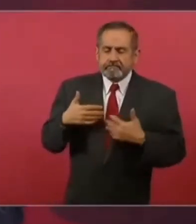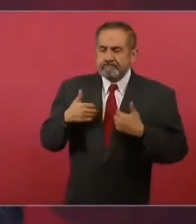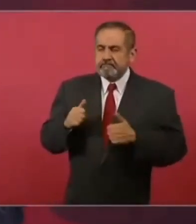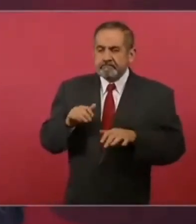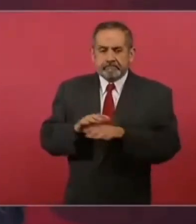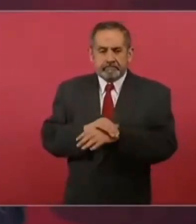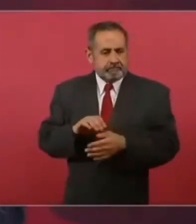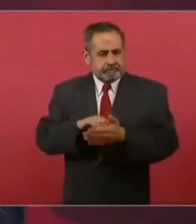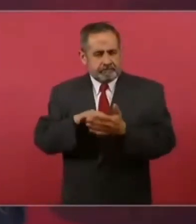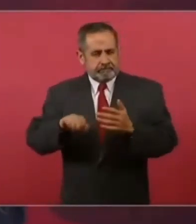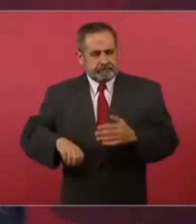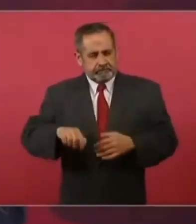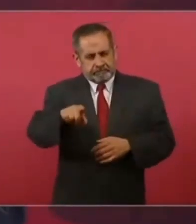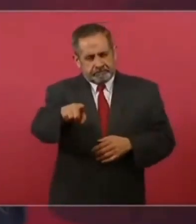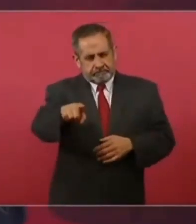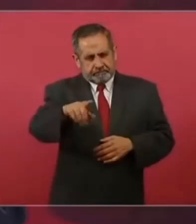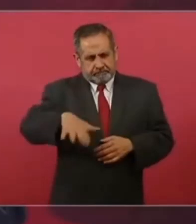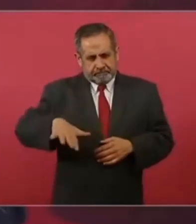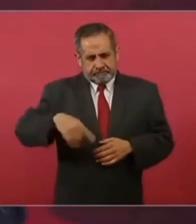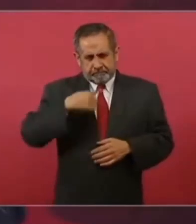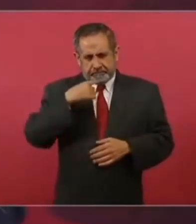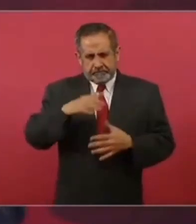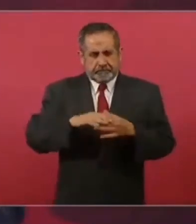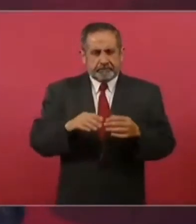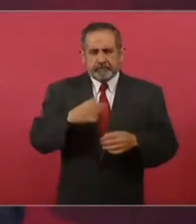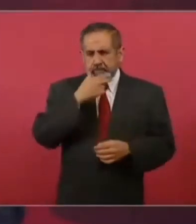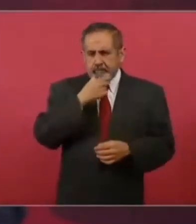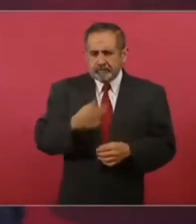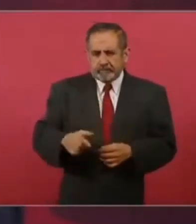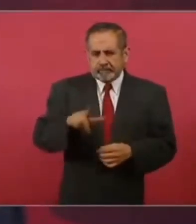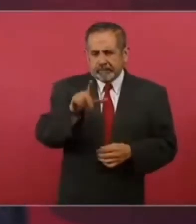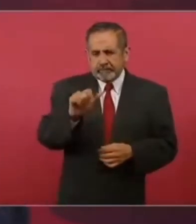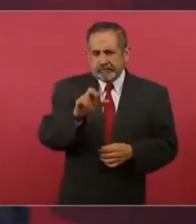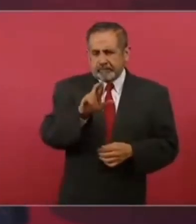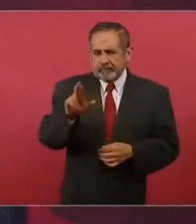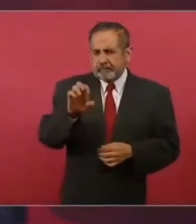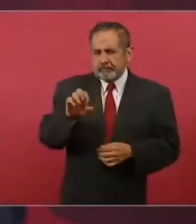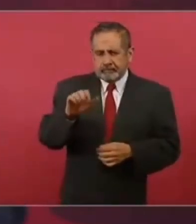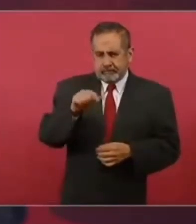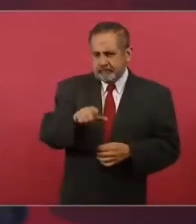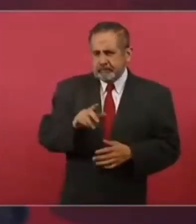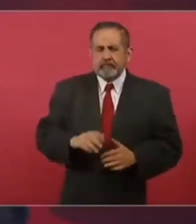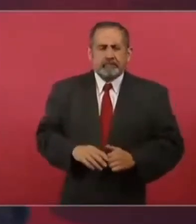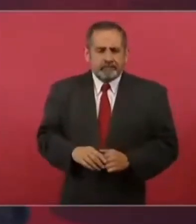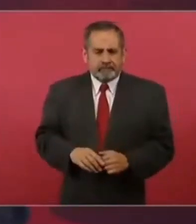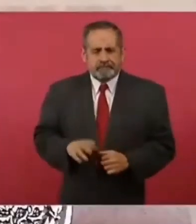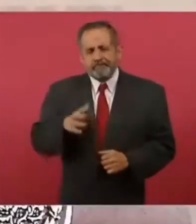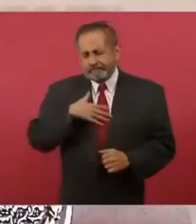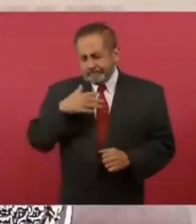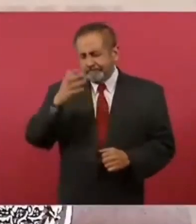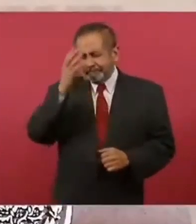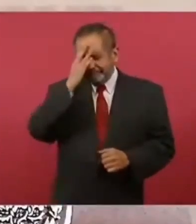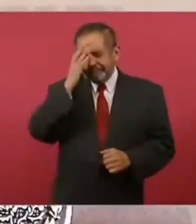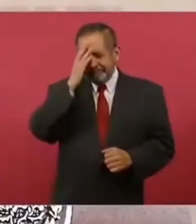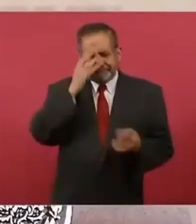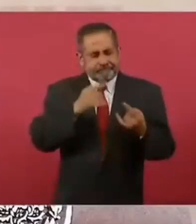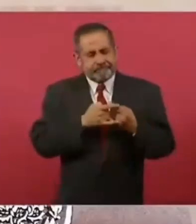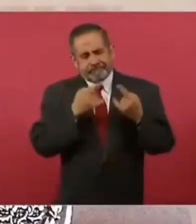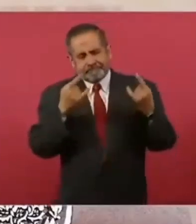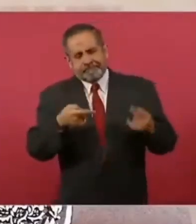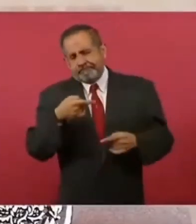planteas, lo de Germán Larrea, sí, ya conocemos todos la